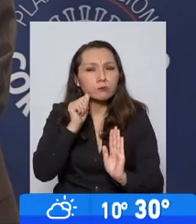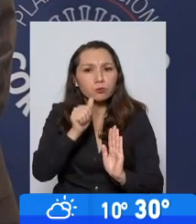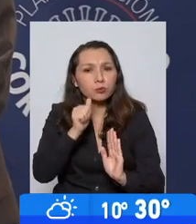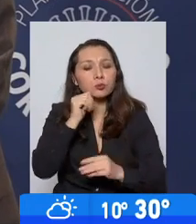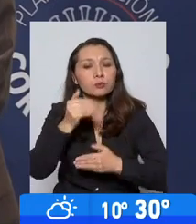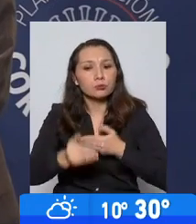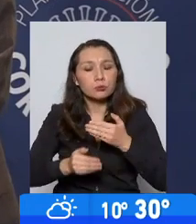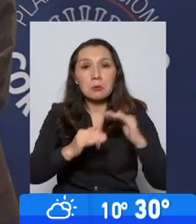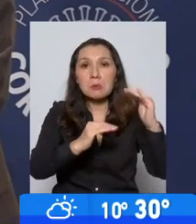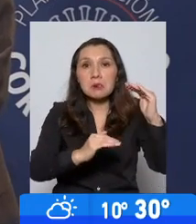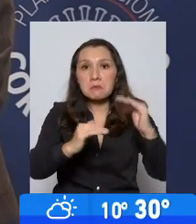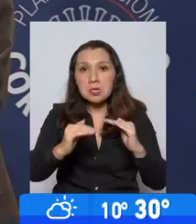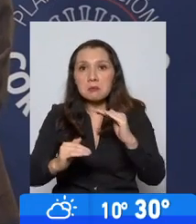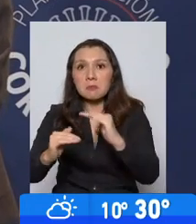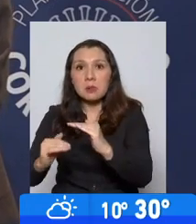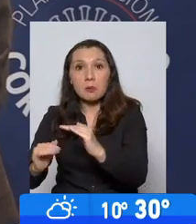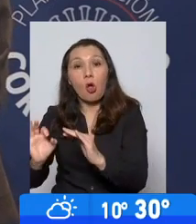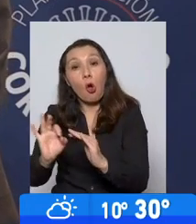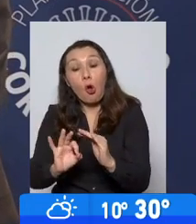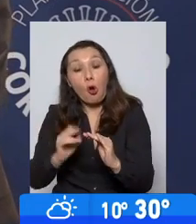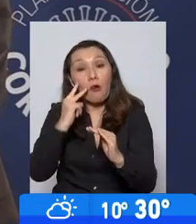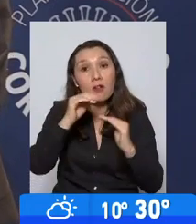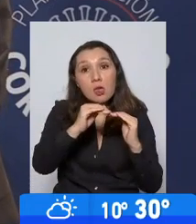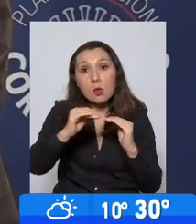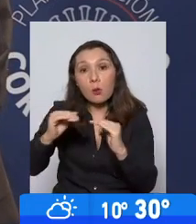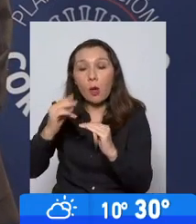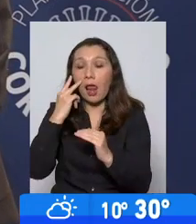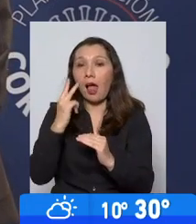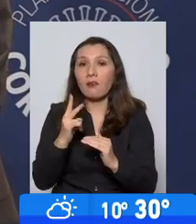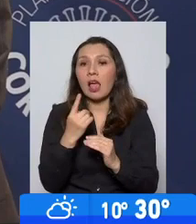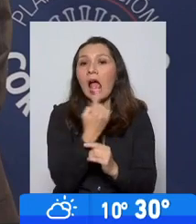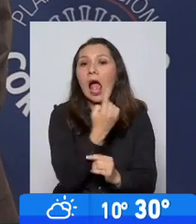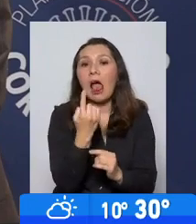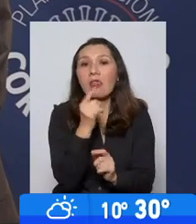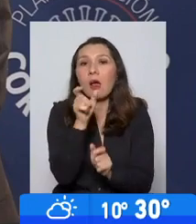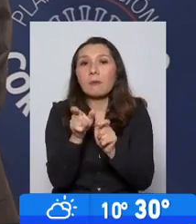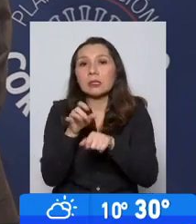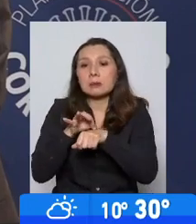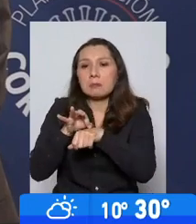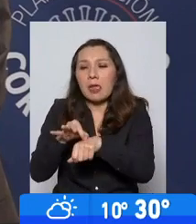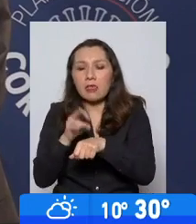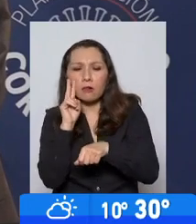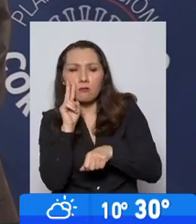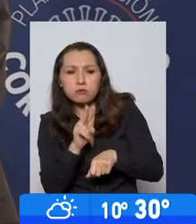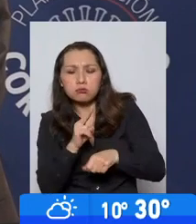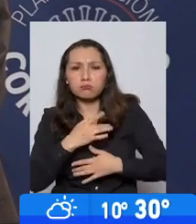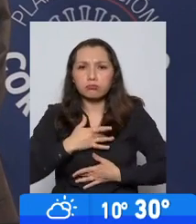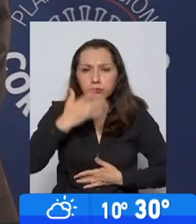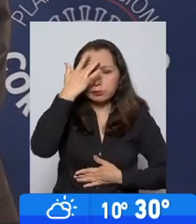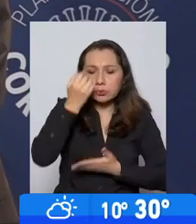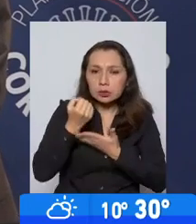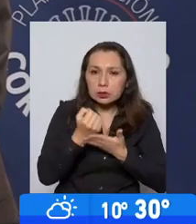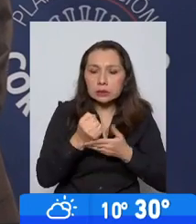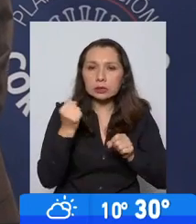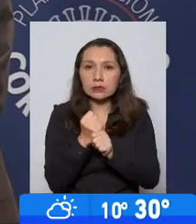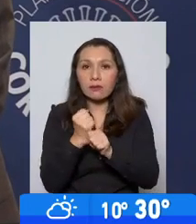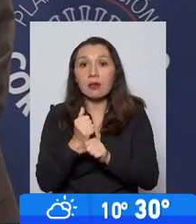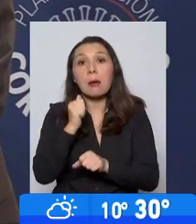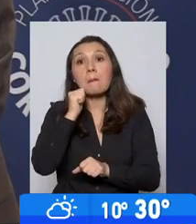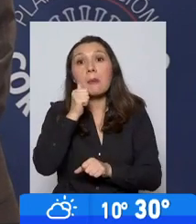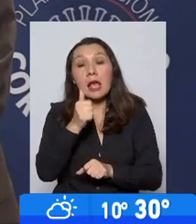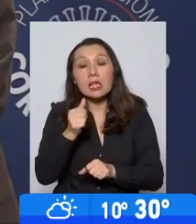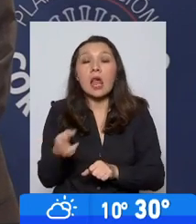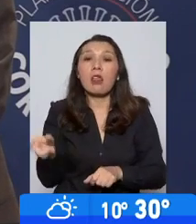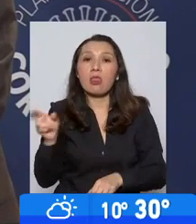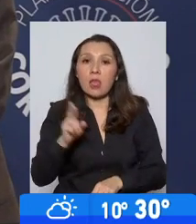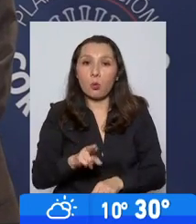veamos si se mantiene la tendencia o más bien por los criterios individuales de cada médico tratante o de cada equipo tratante. Mañana nos encontramos